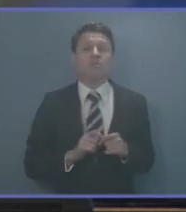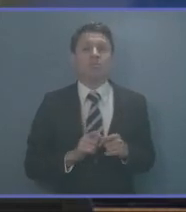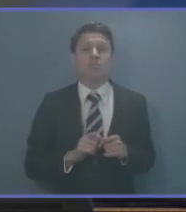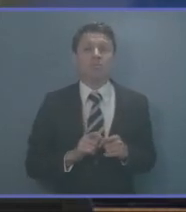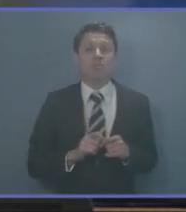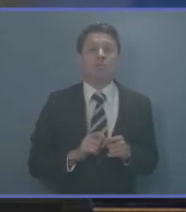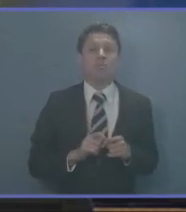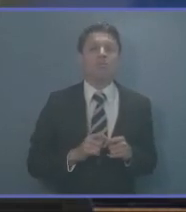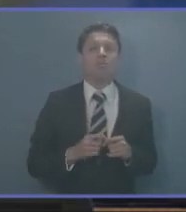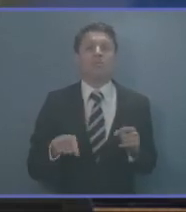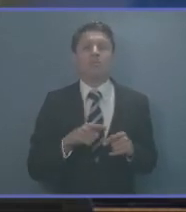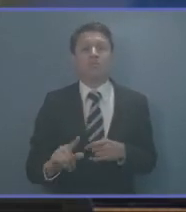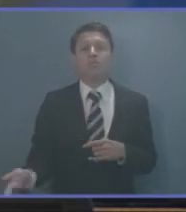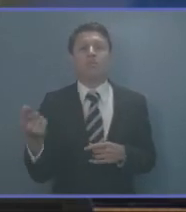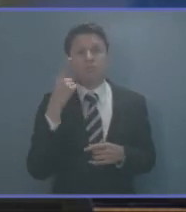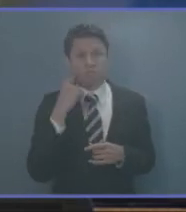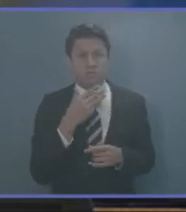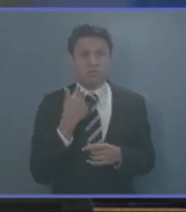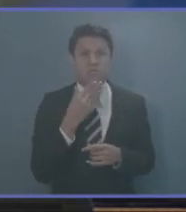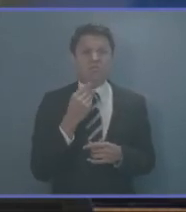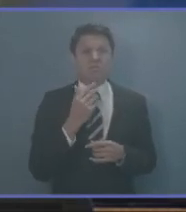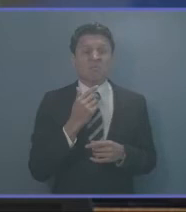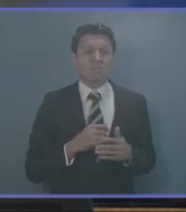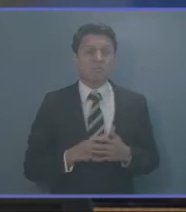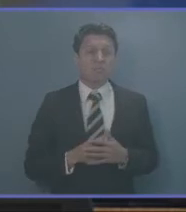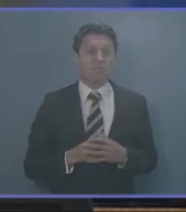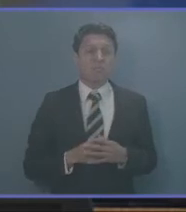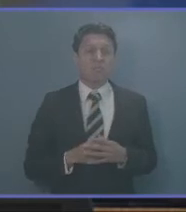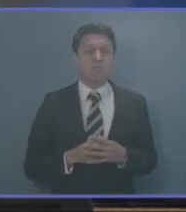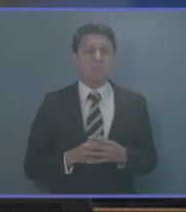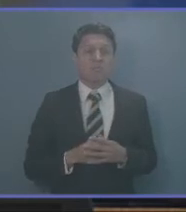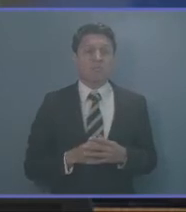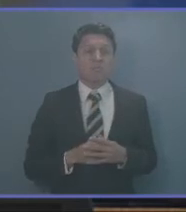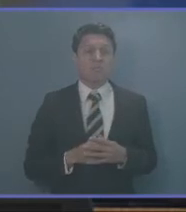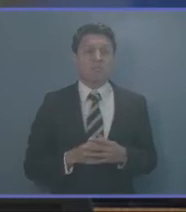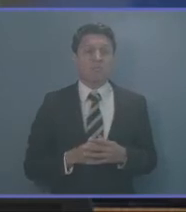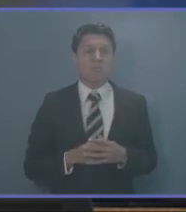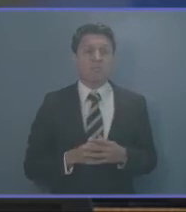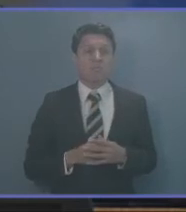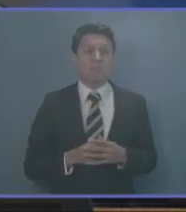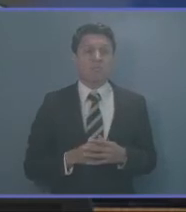corresponda, en el que se atribuyen los incumplimientos constatados.